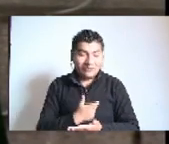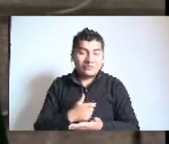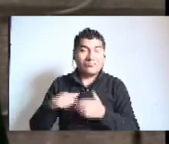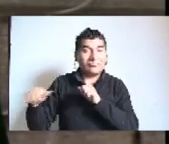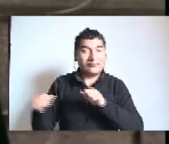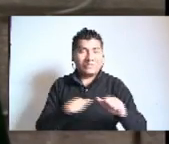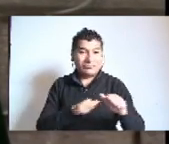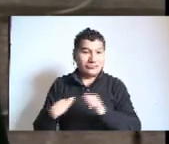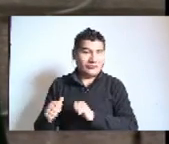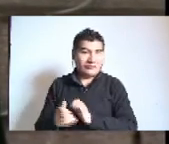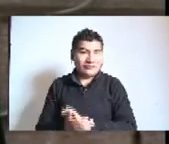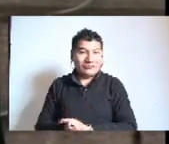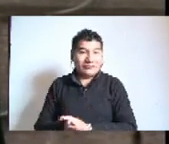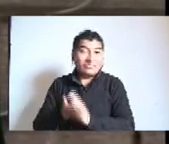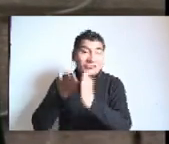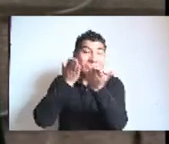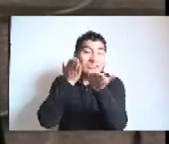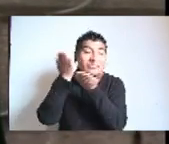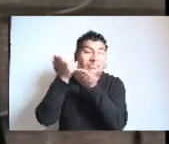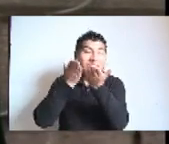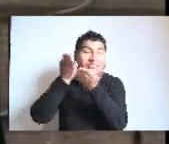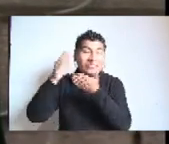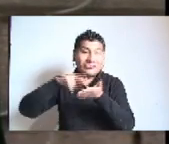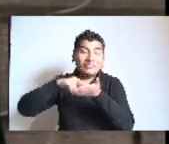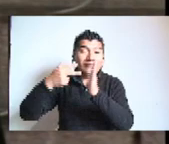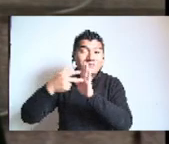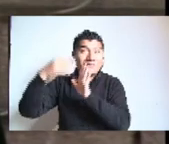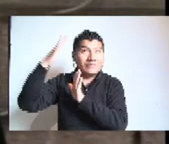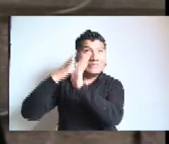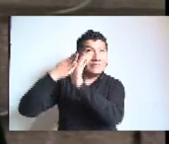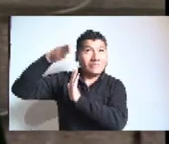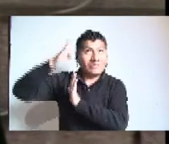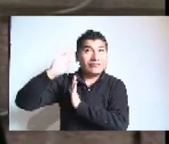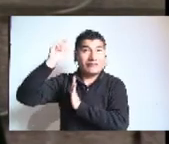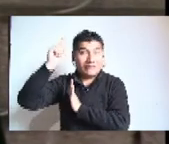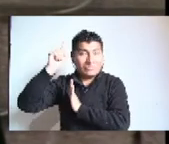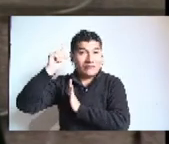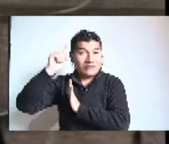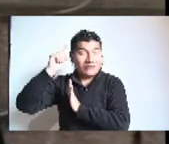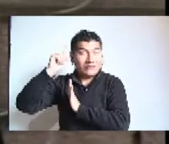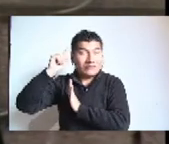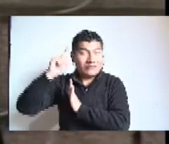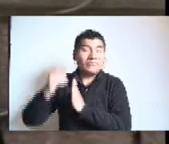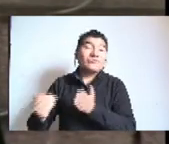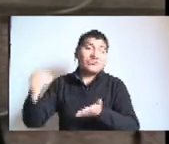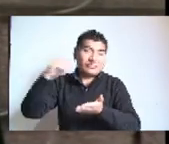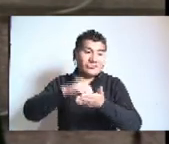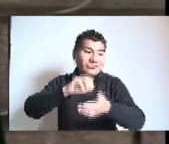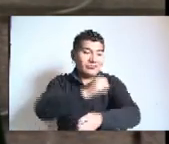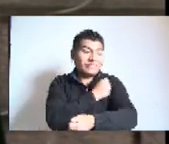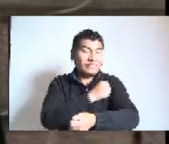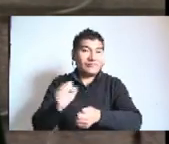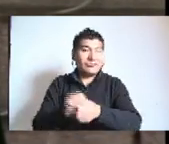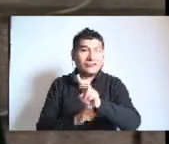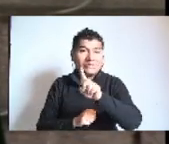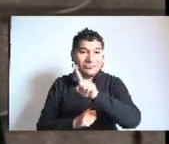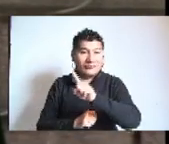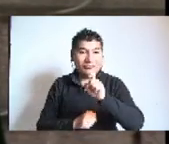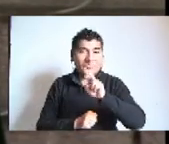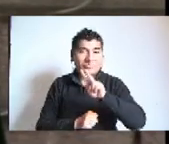actuar. Servicio es estar delante de Dios. Volvamos al Salmo